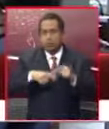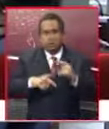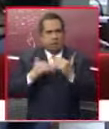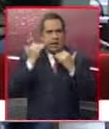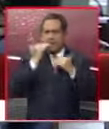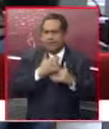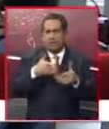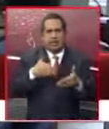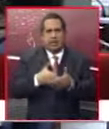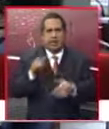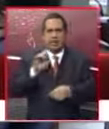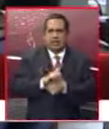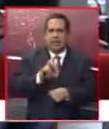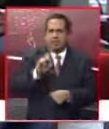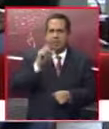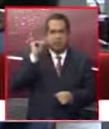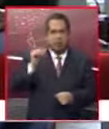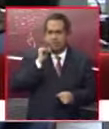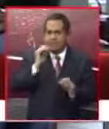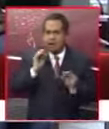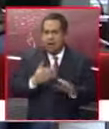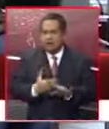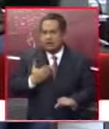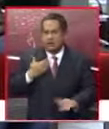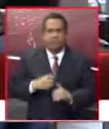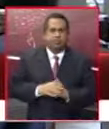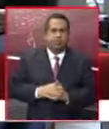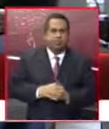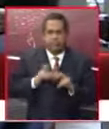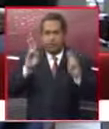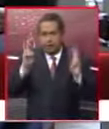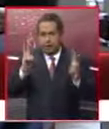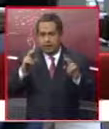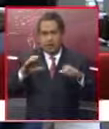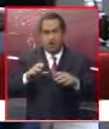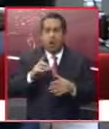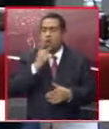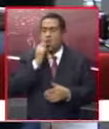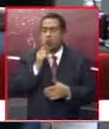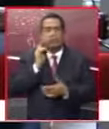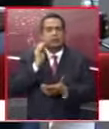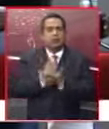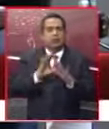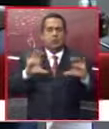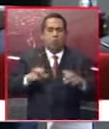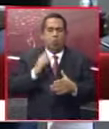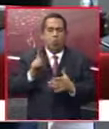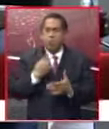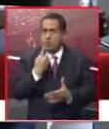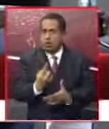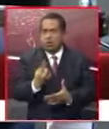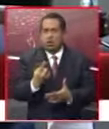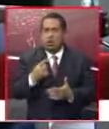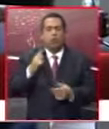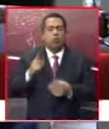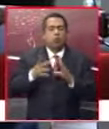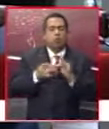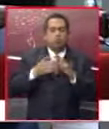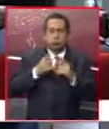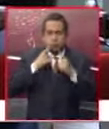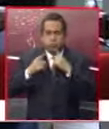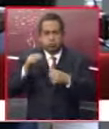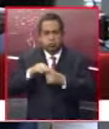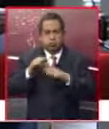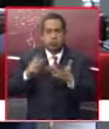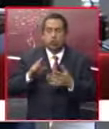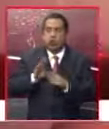30 de abril. El tema también del mando único y un tema para nosotros también muy importante y muy sensible dentro del PAN es